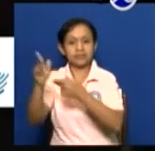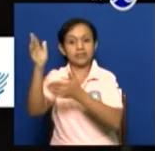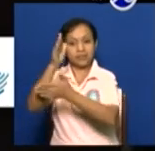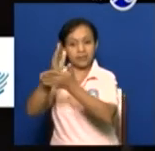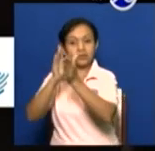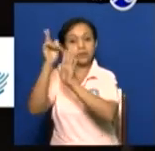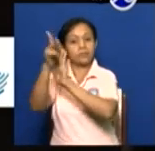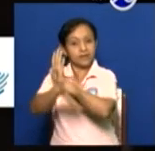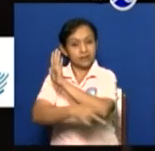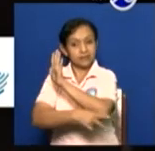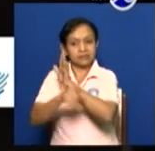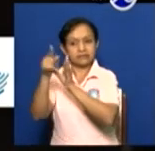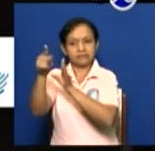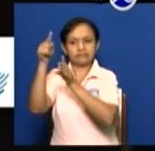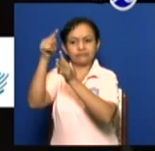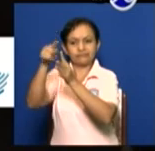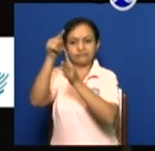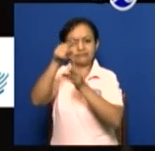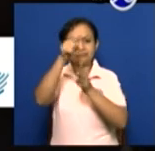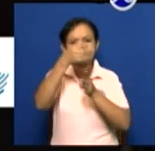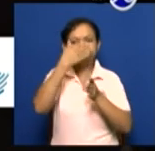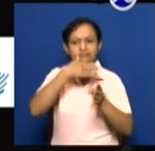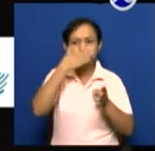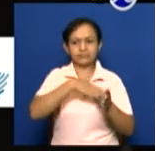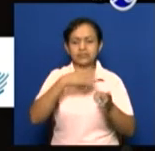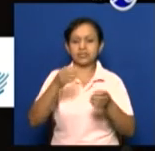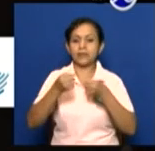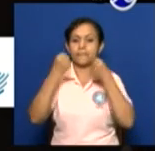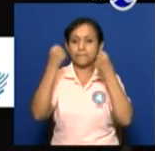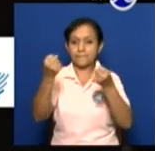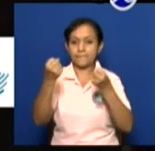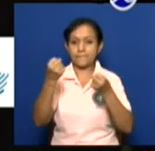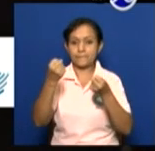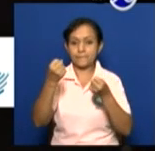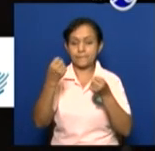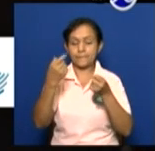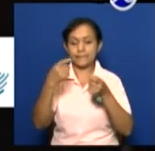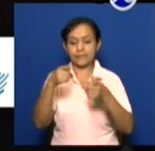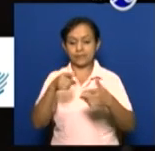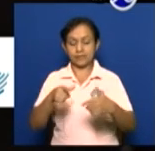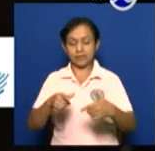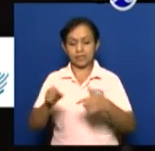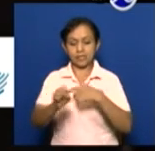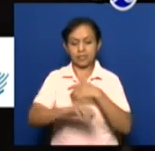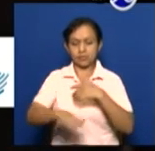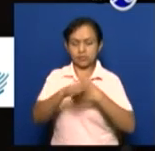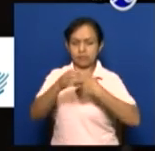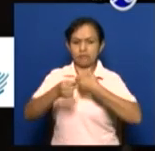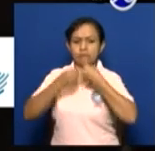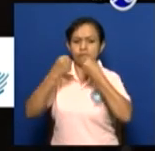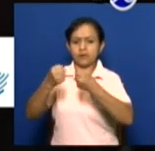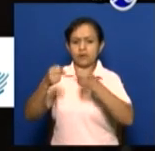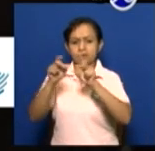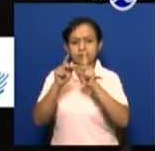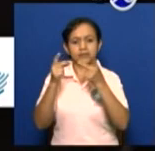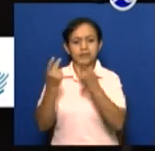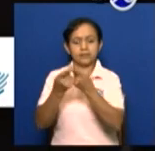países, y también del poder de la resistencia social.